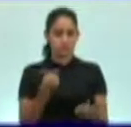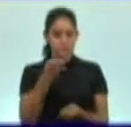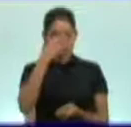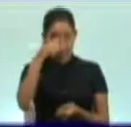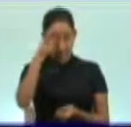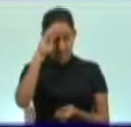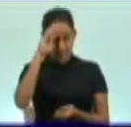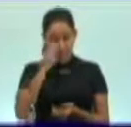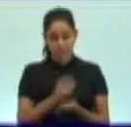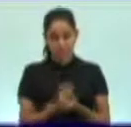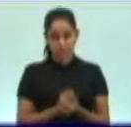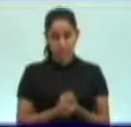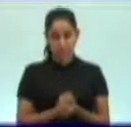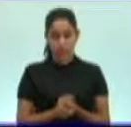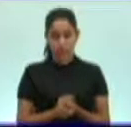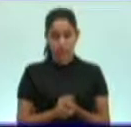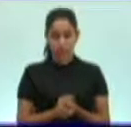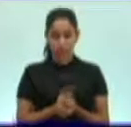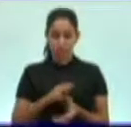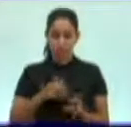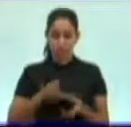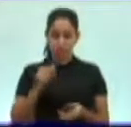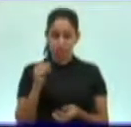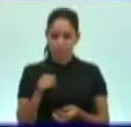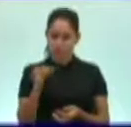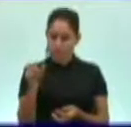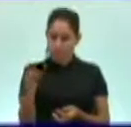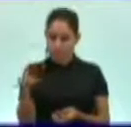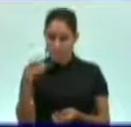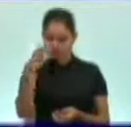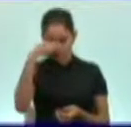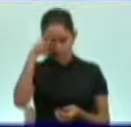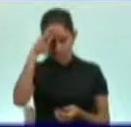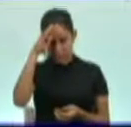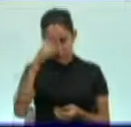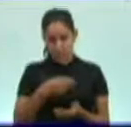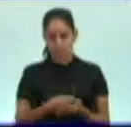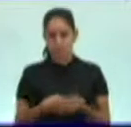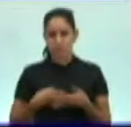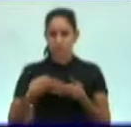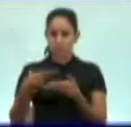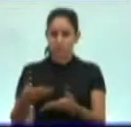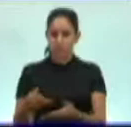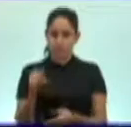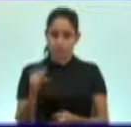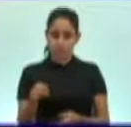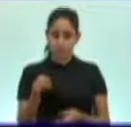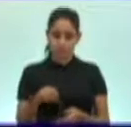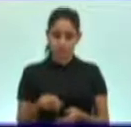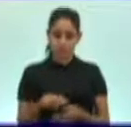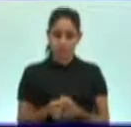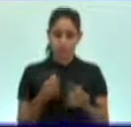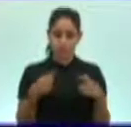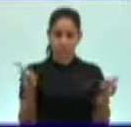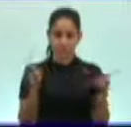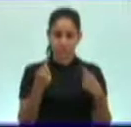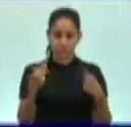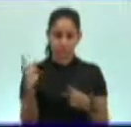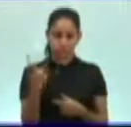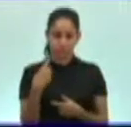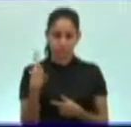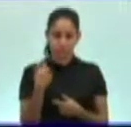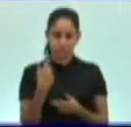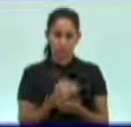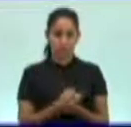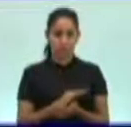manera en que hoy los cubanos pues rendimos homenaje a este himno de Bayamo que